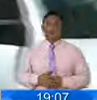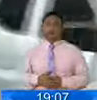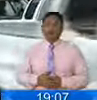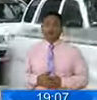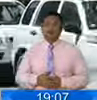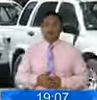tornero